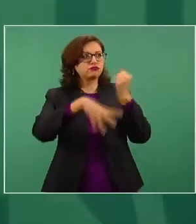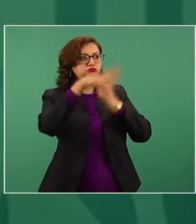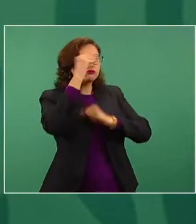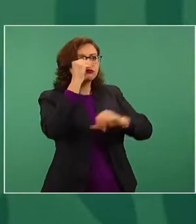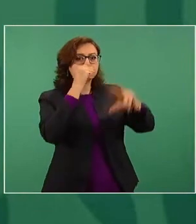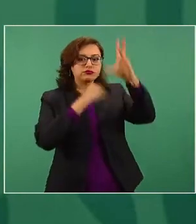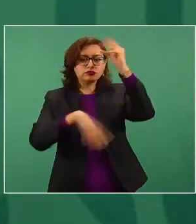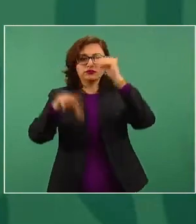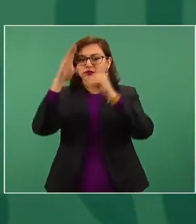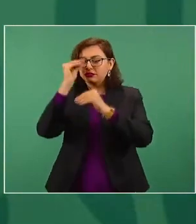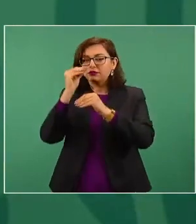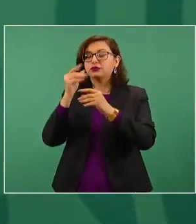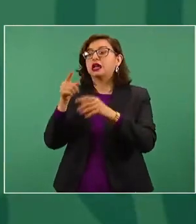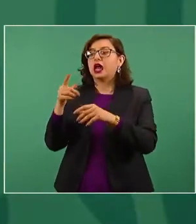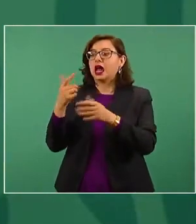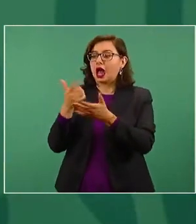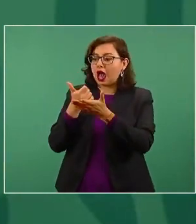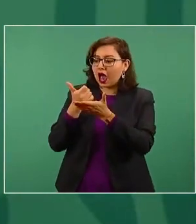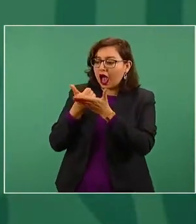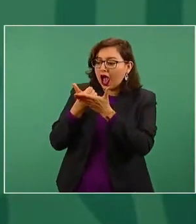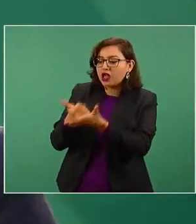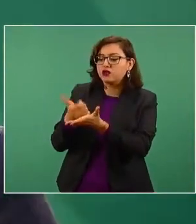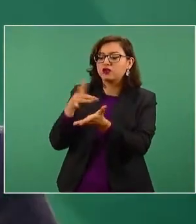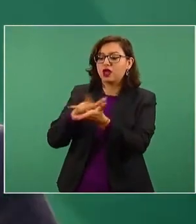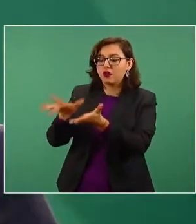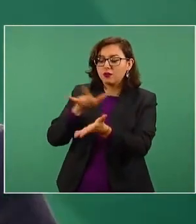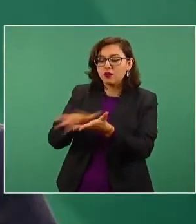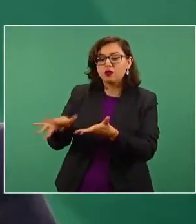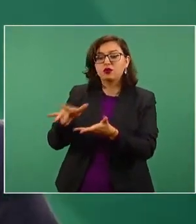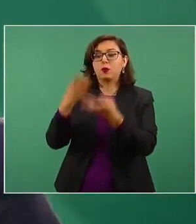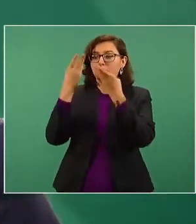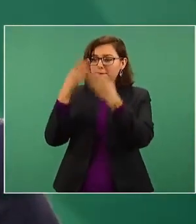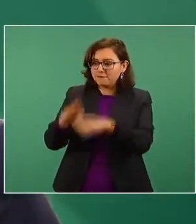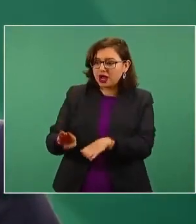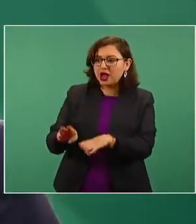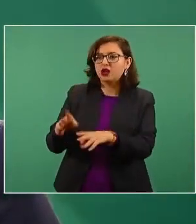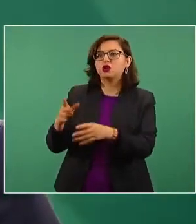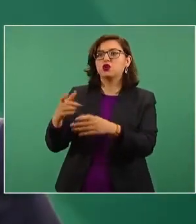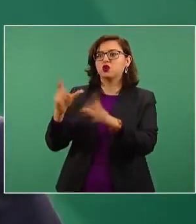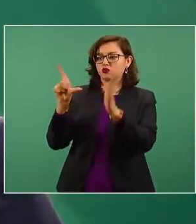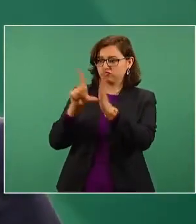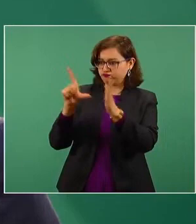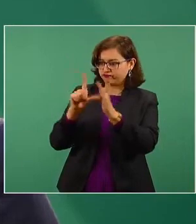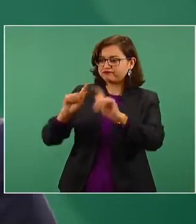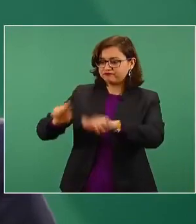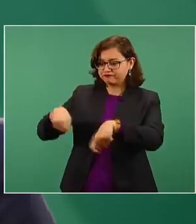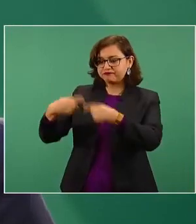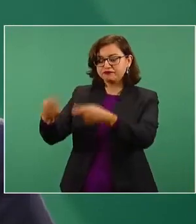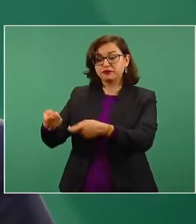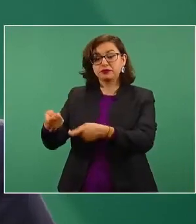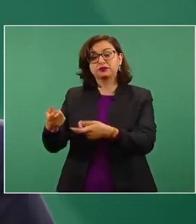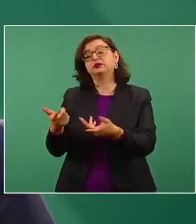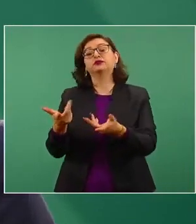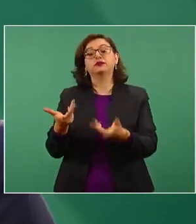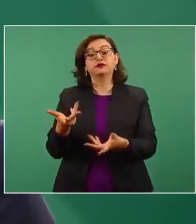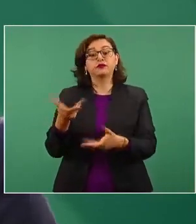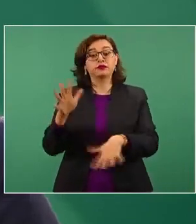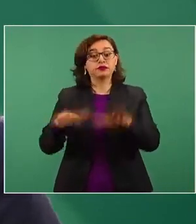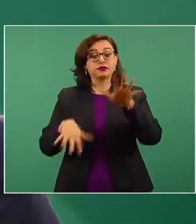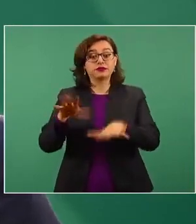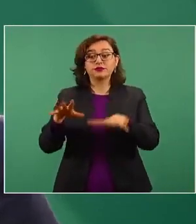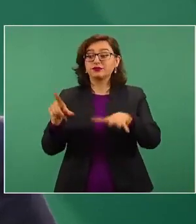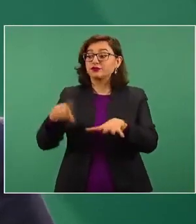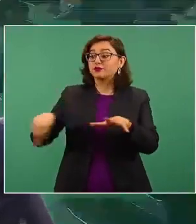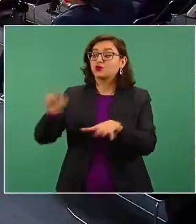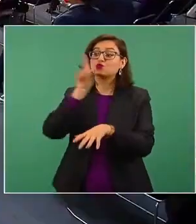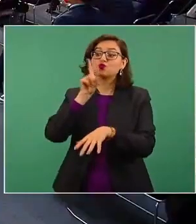inclusión financiera, porque se les abren cuentas bancarias. Más del 60% no